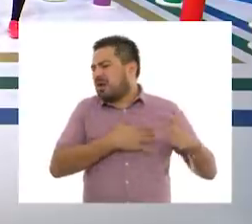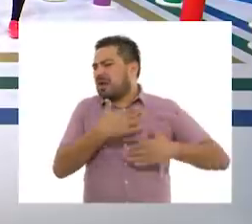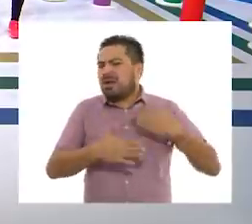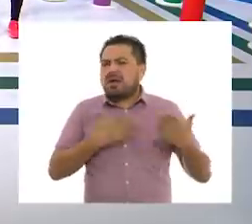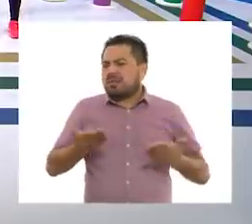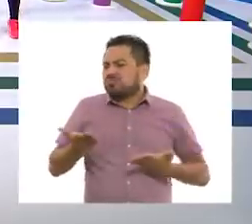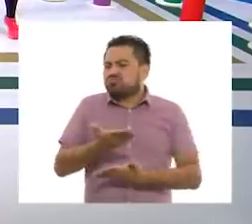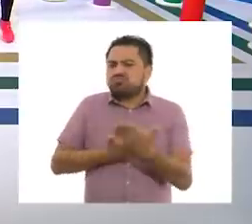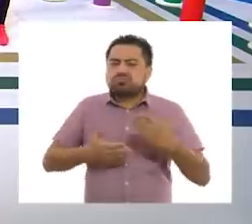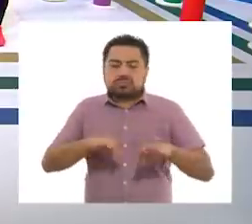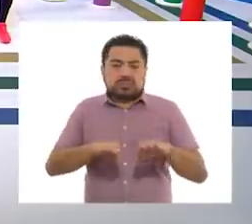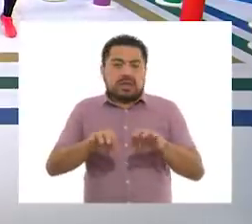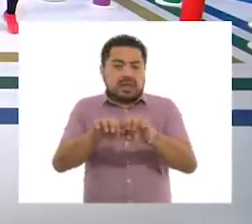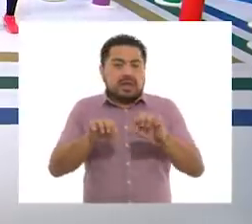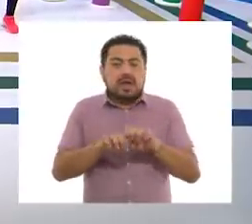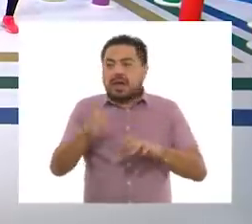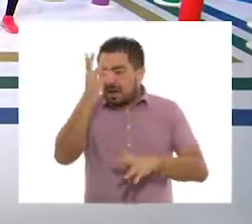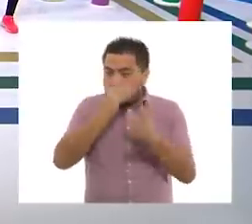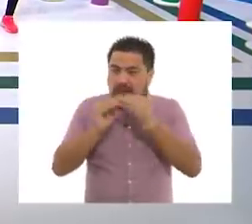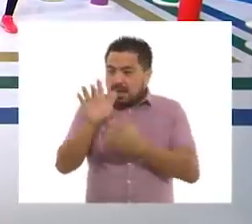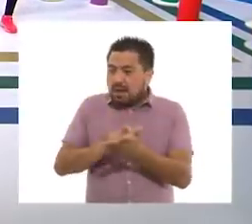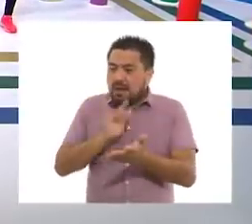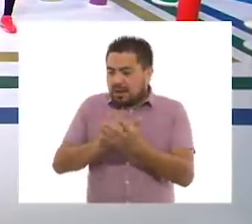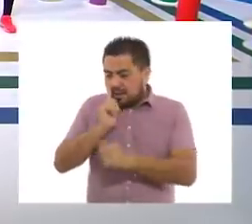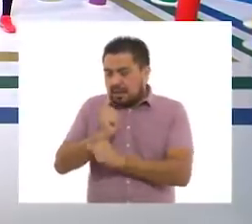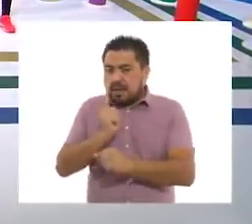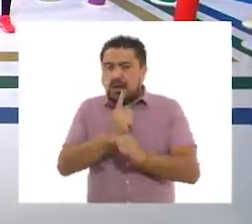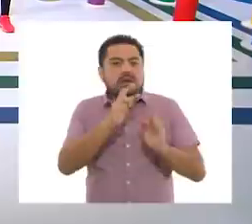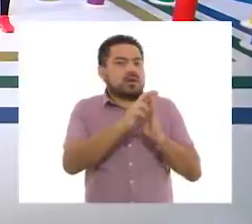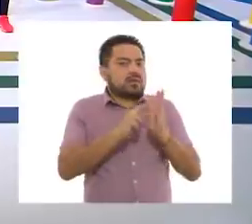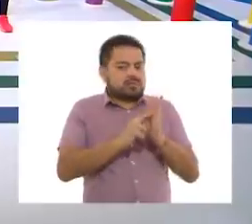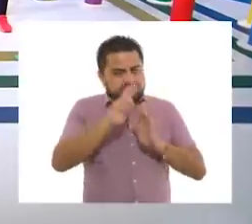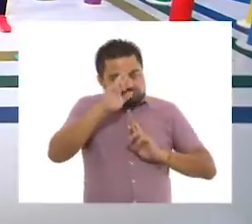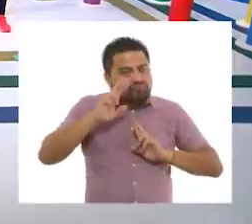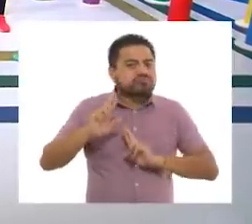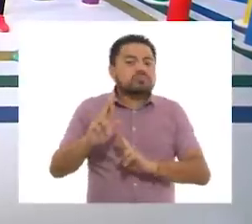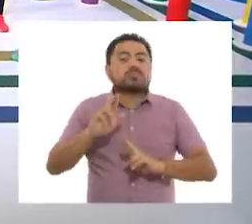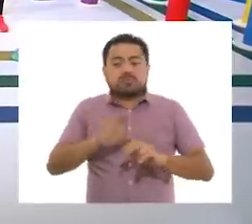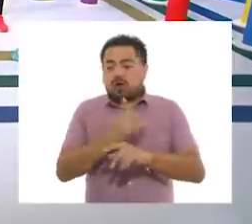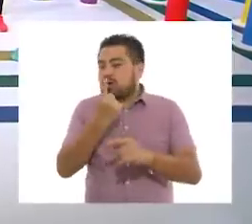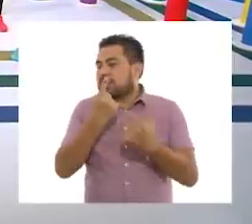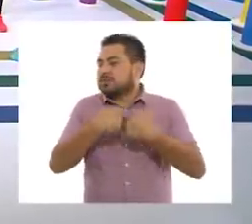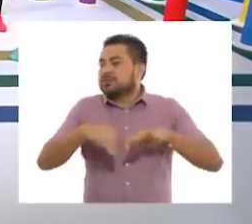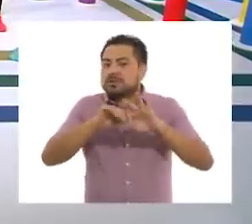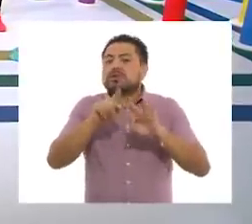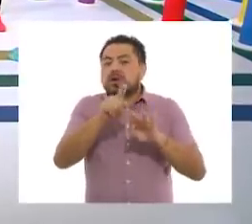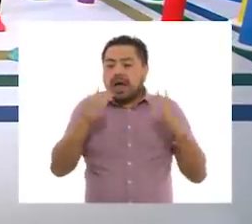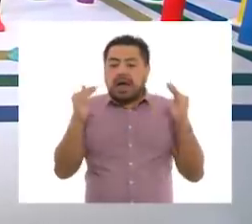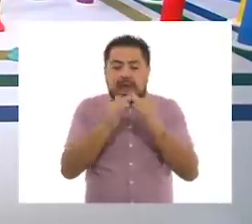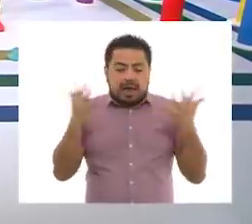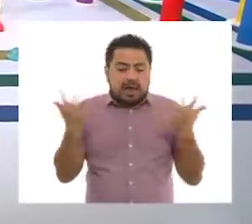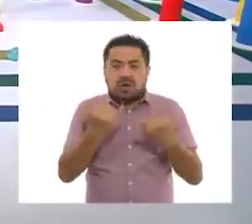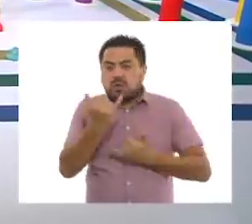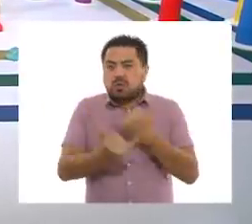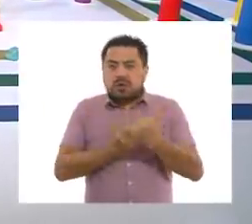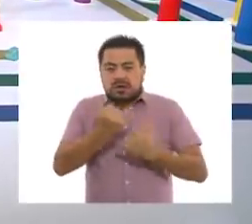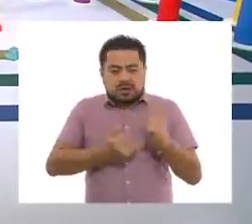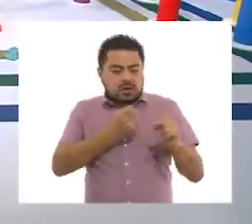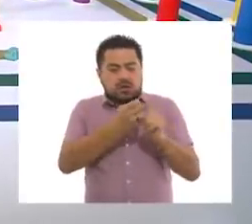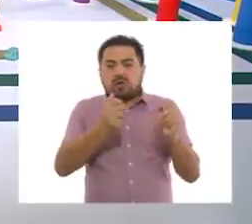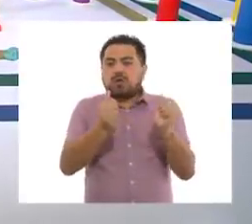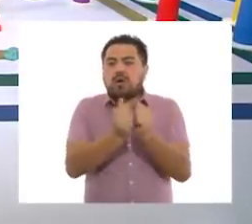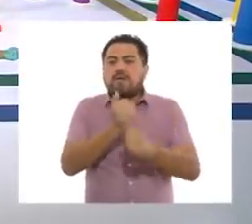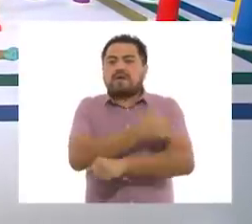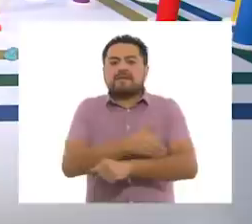convivencia, trabajar en equipo y aprender a respetar las reglas. Por eso es muy importante que tú en tu casa realices este tipo de juegos con tu